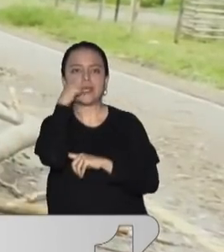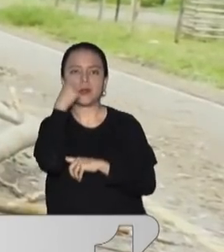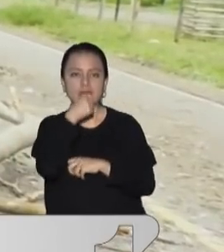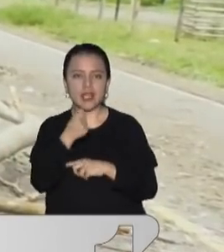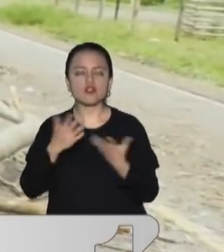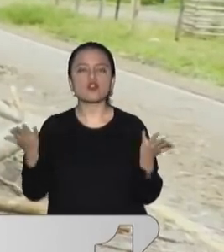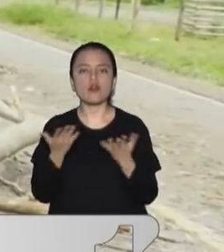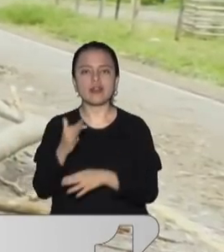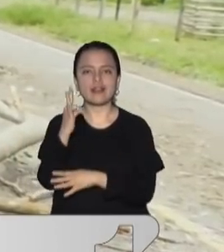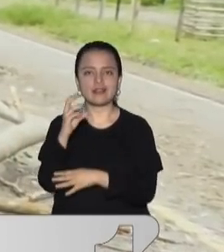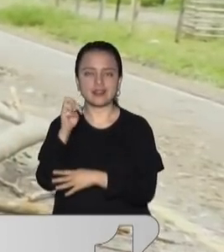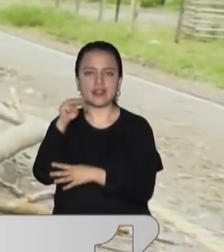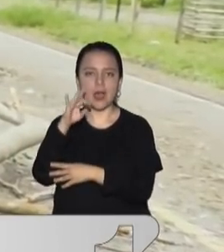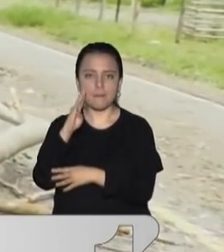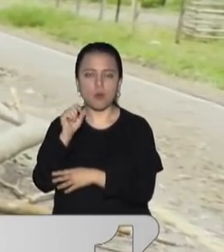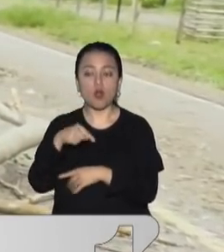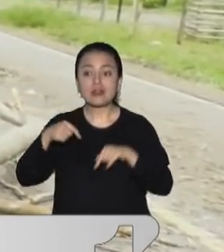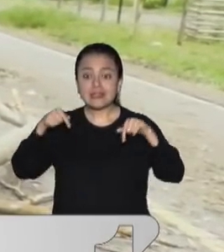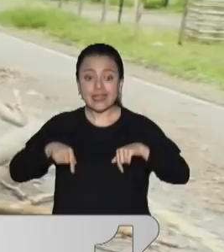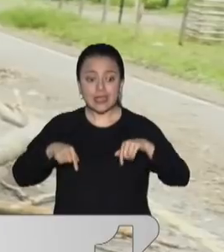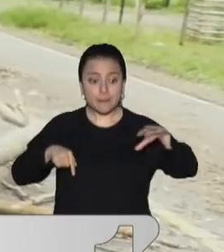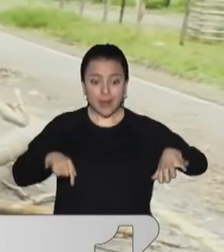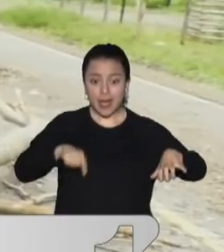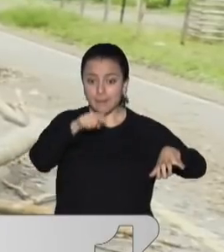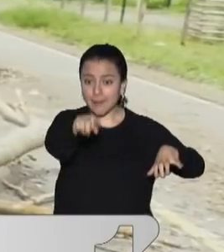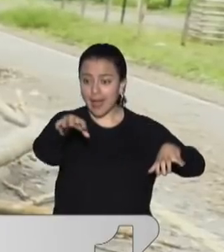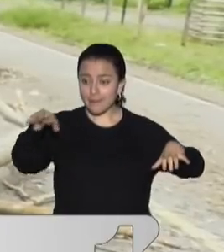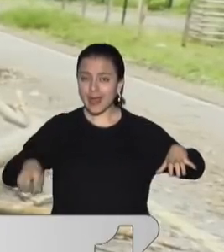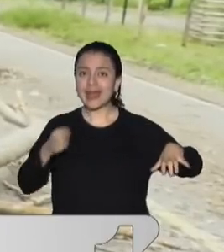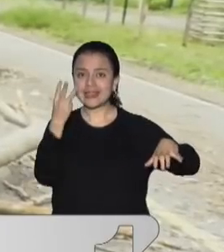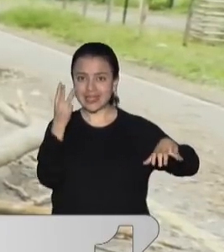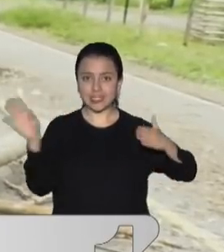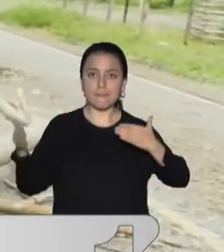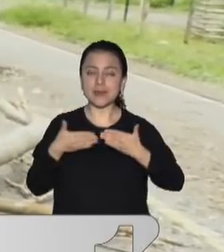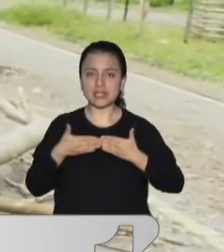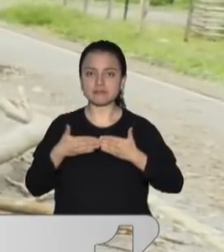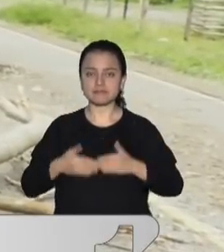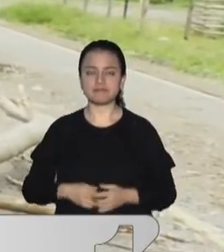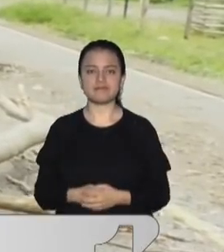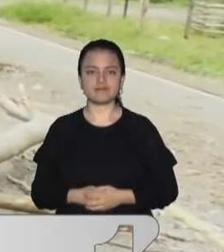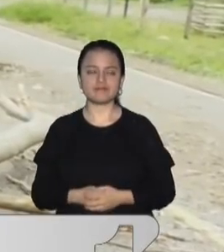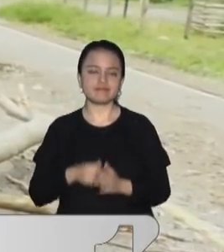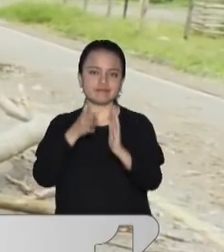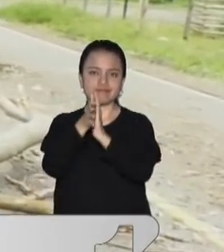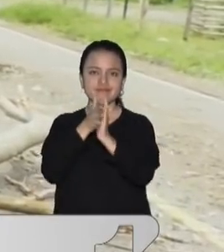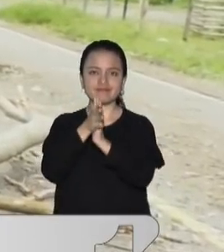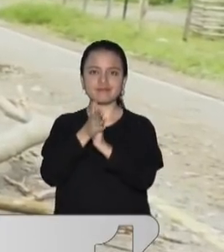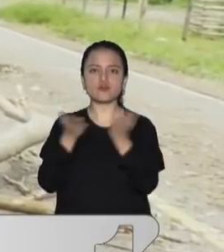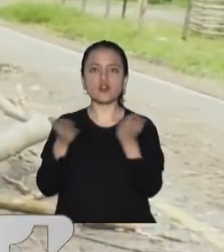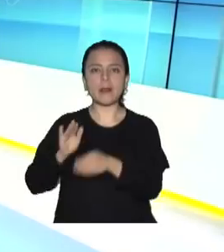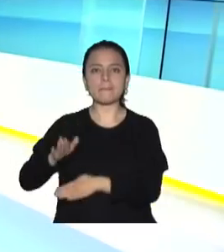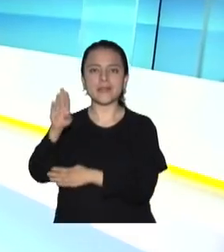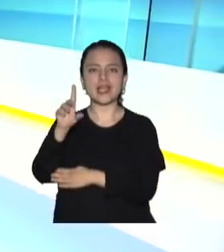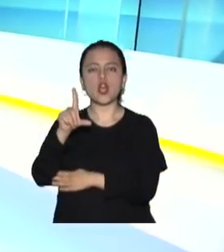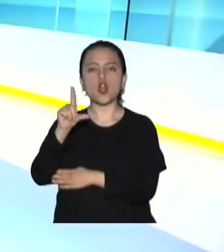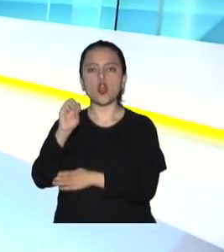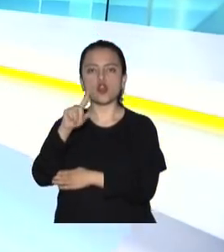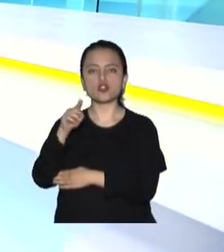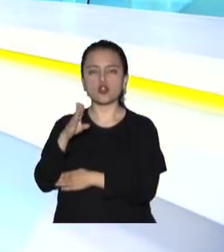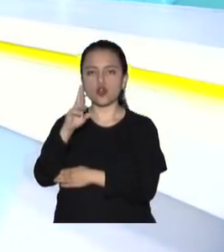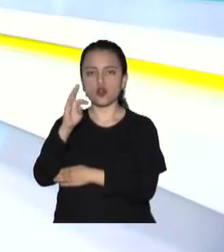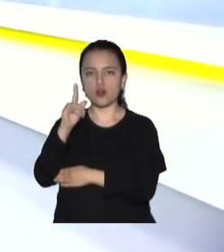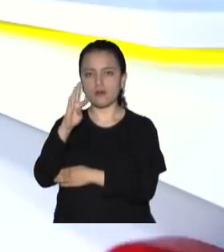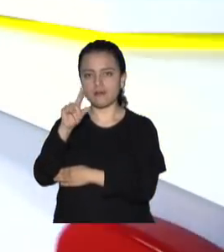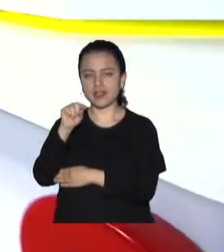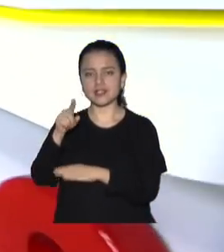aquí, tres bloqueos entre Popayán y Timbío. La información que registramos desde la vereda Los Robles, municipio de Timbío,